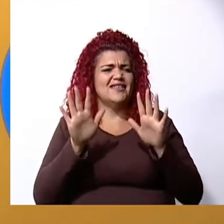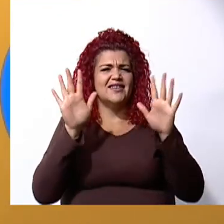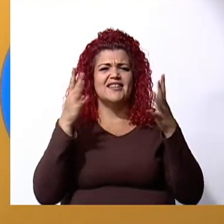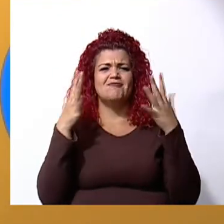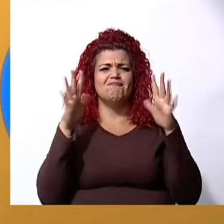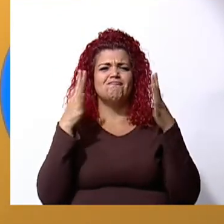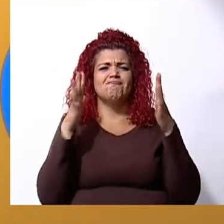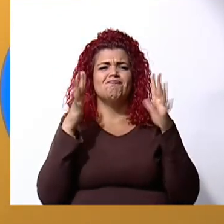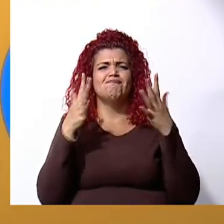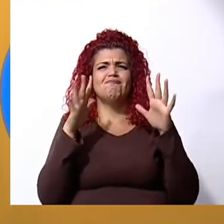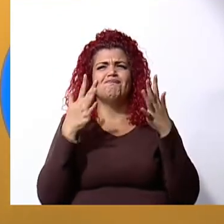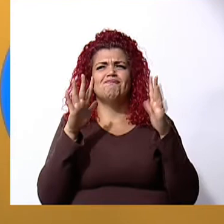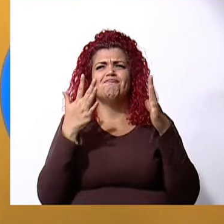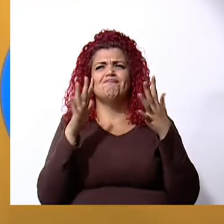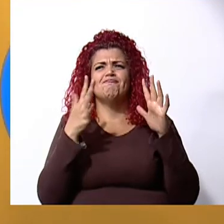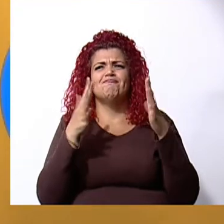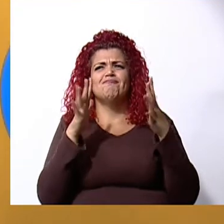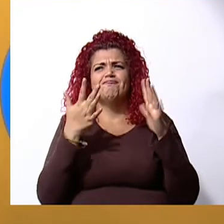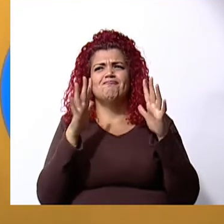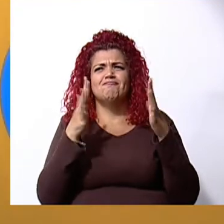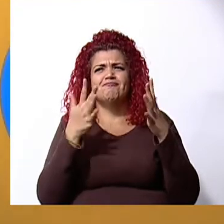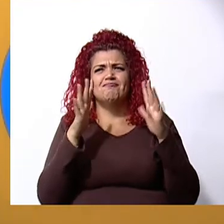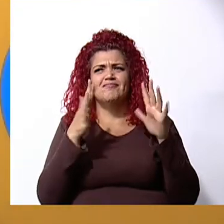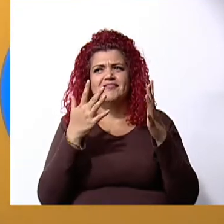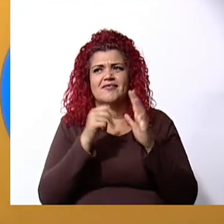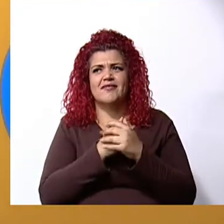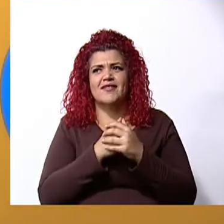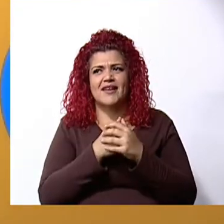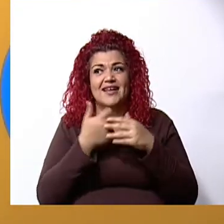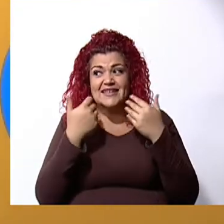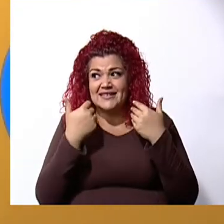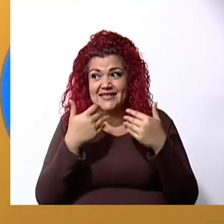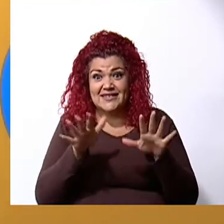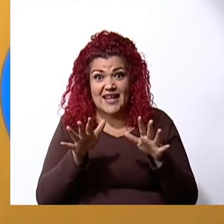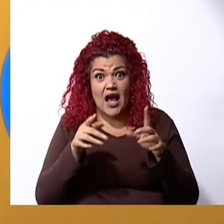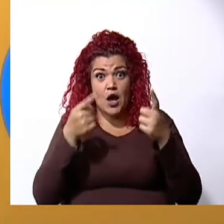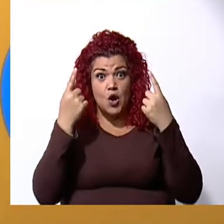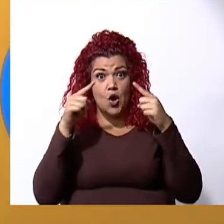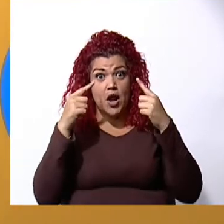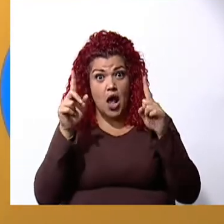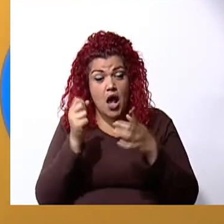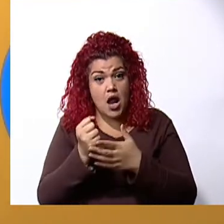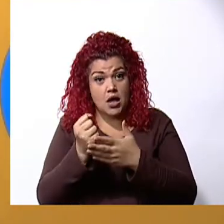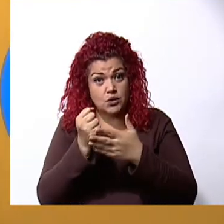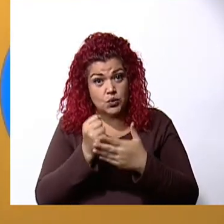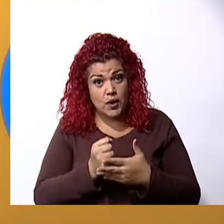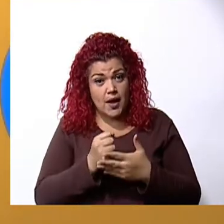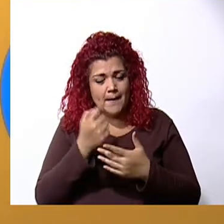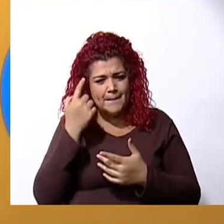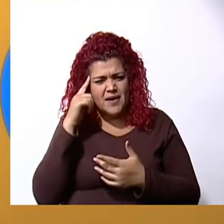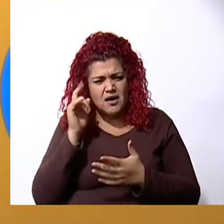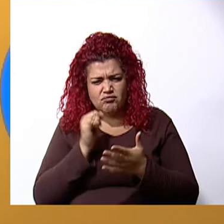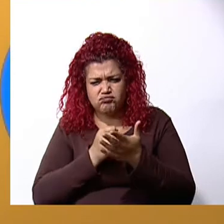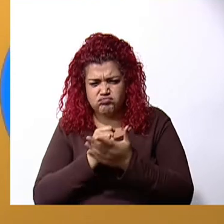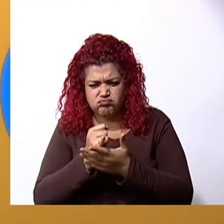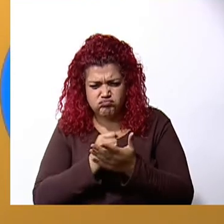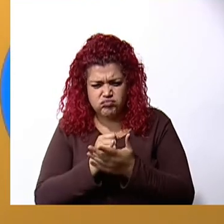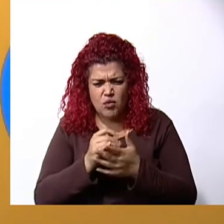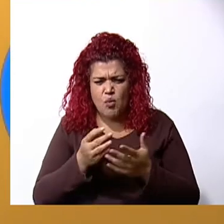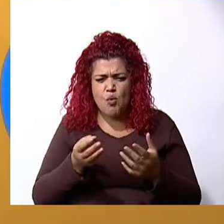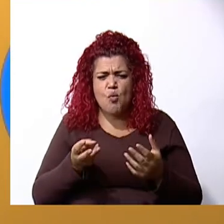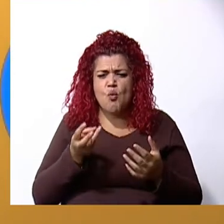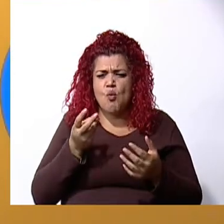¡Aplausos! Aplausos, aplausos, aplausos. Ya me lograron ayudar a descubrir cuánta